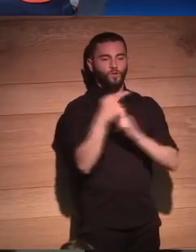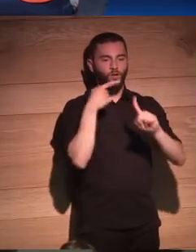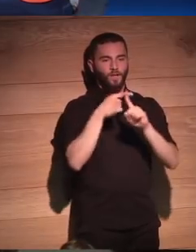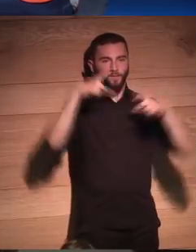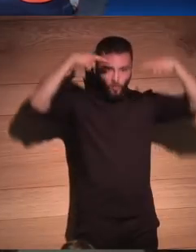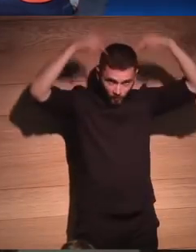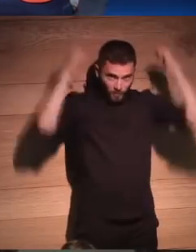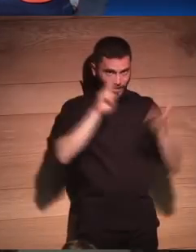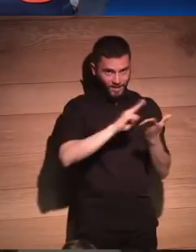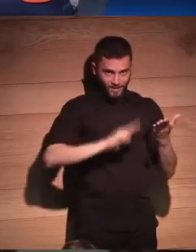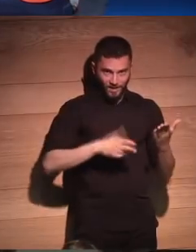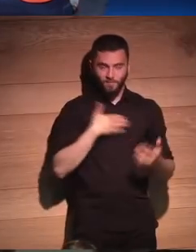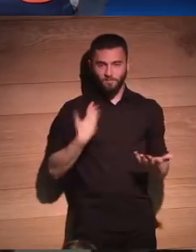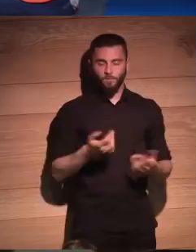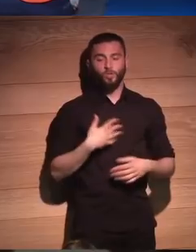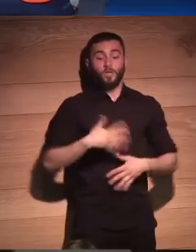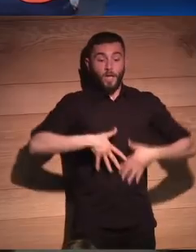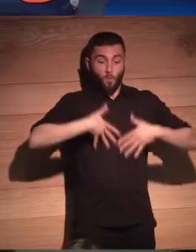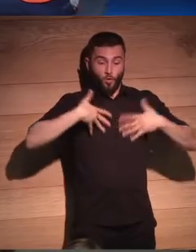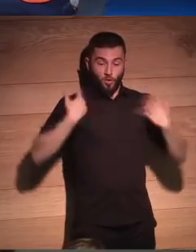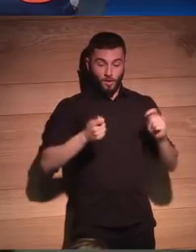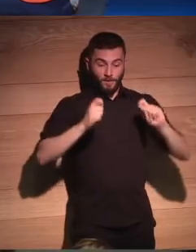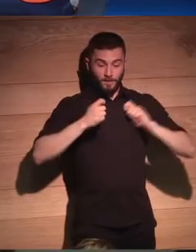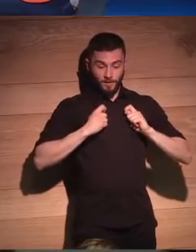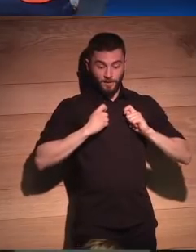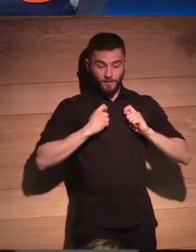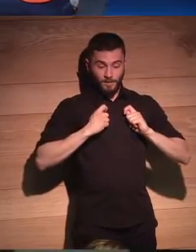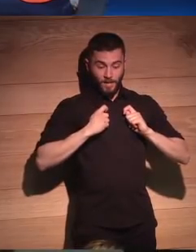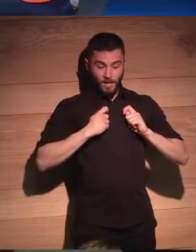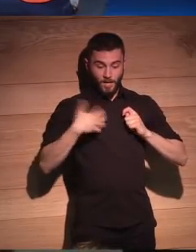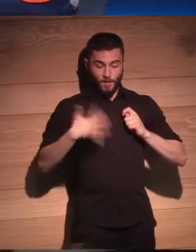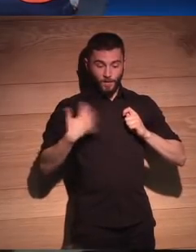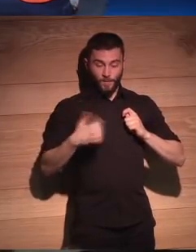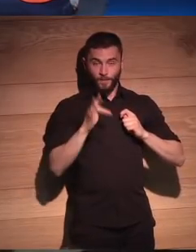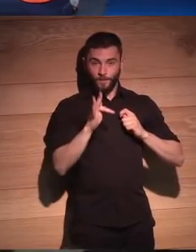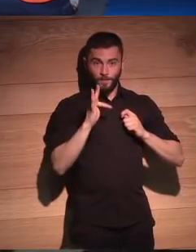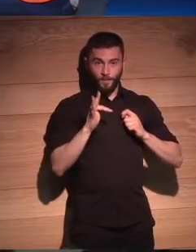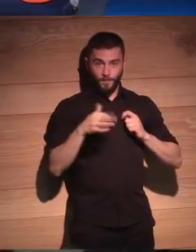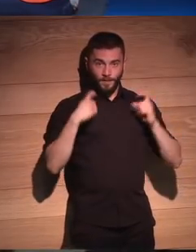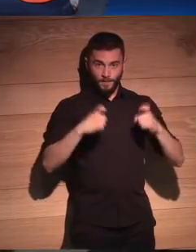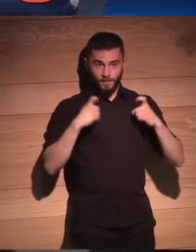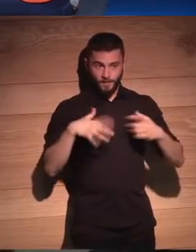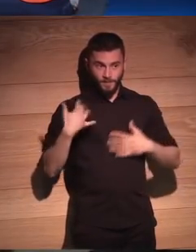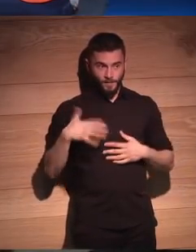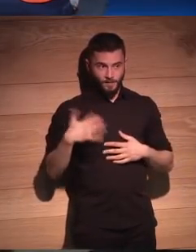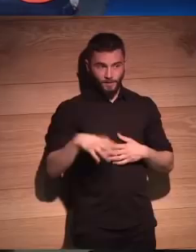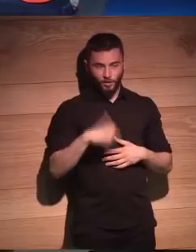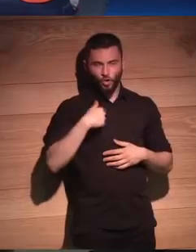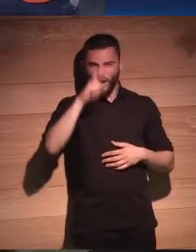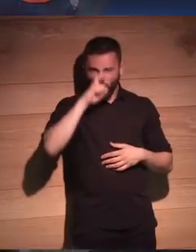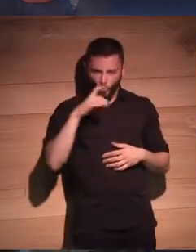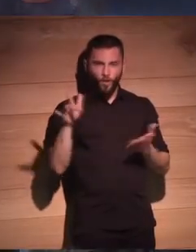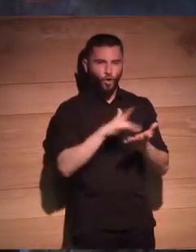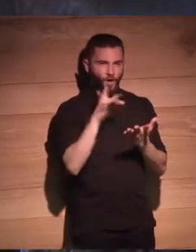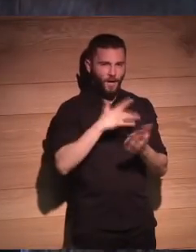unas emociones muy, muy ricas y muy, digamos, intensas, porque recuerdo que fue una revista de